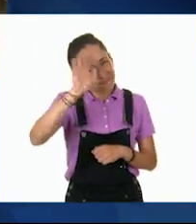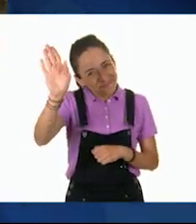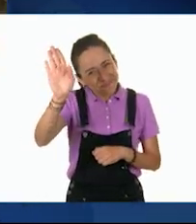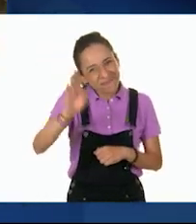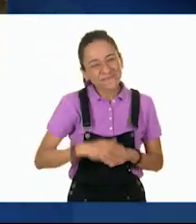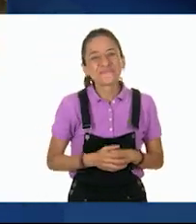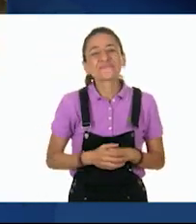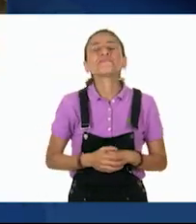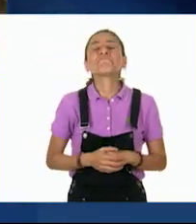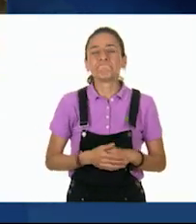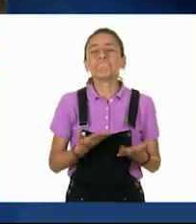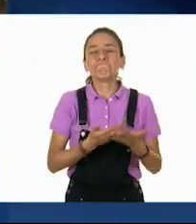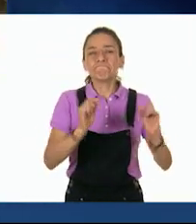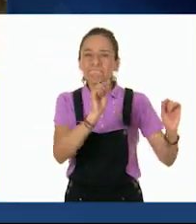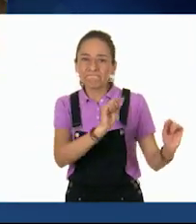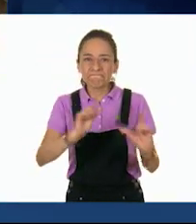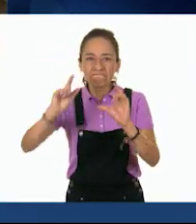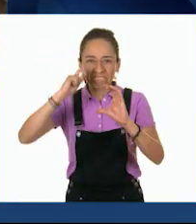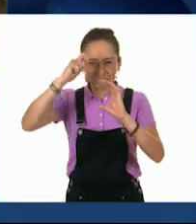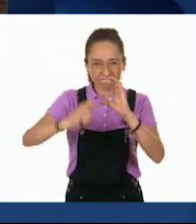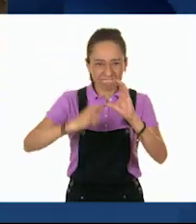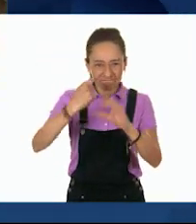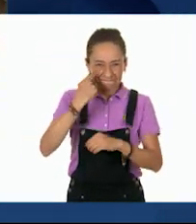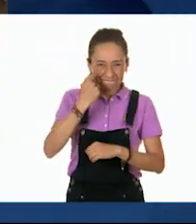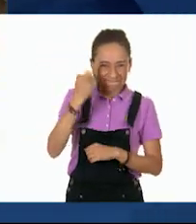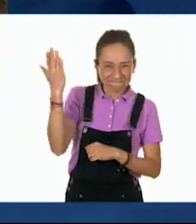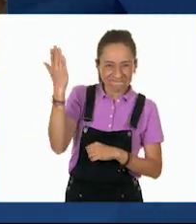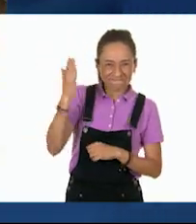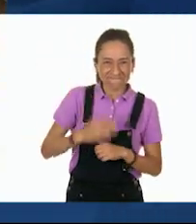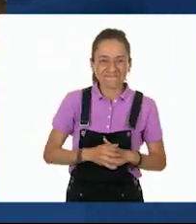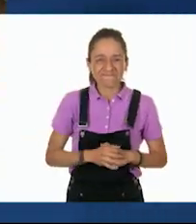¡Hola! Vamos a ver el siguiente video.